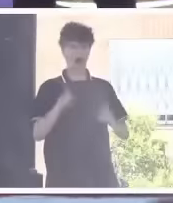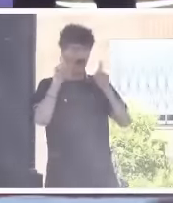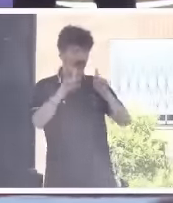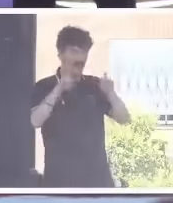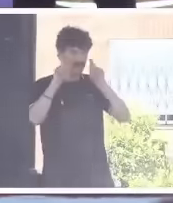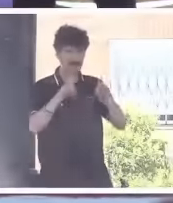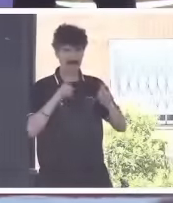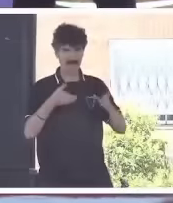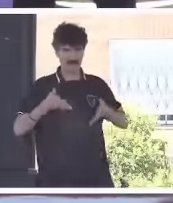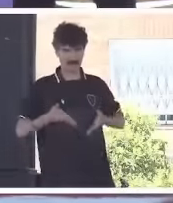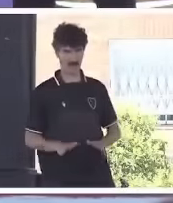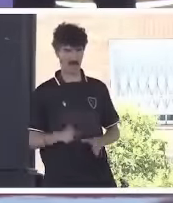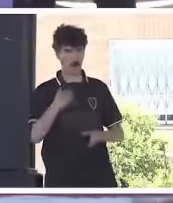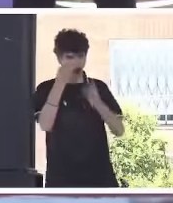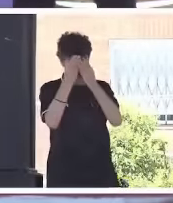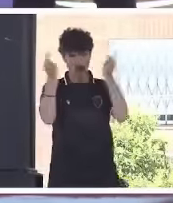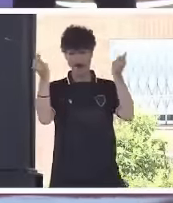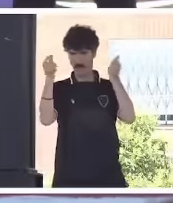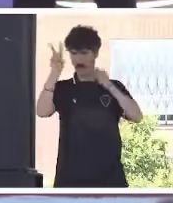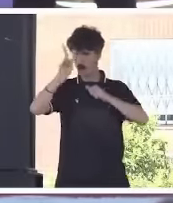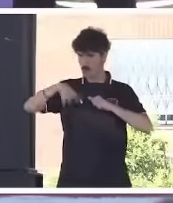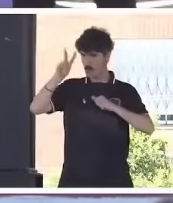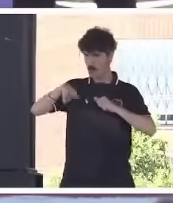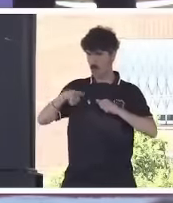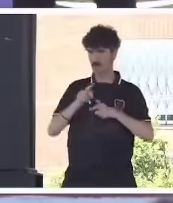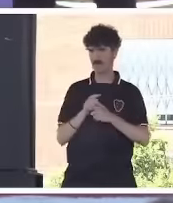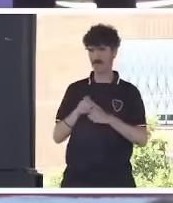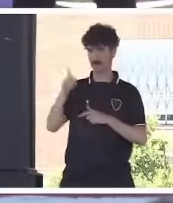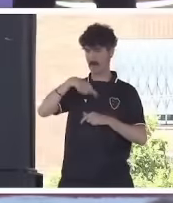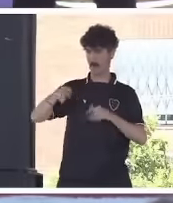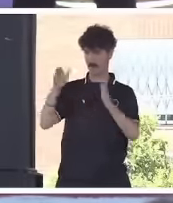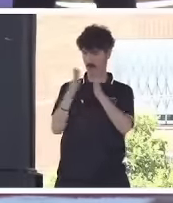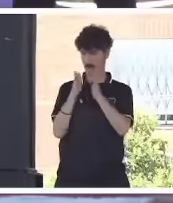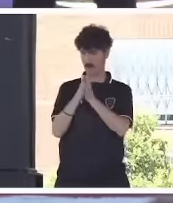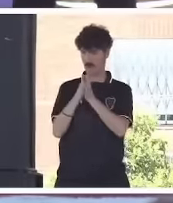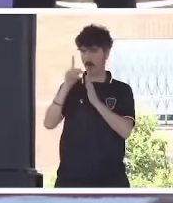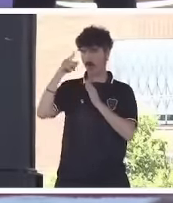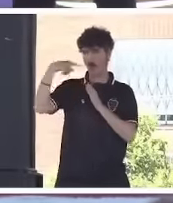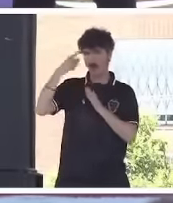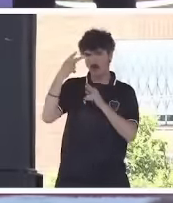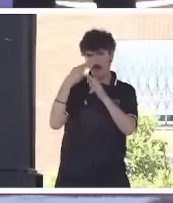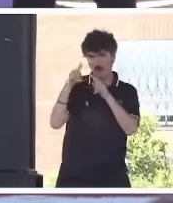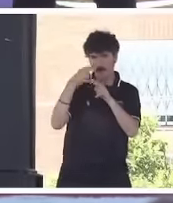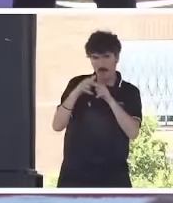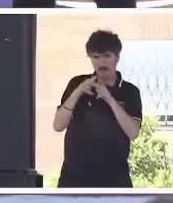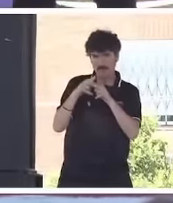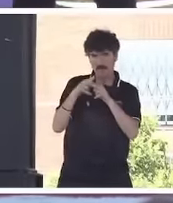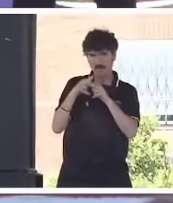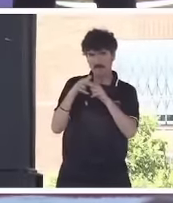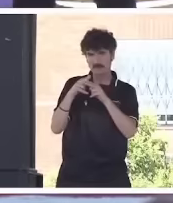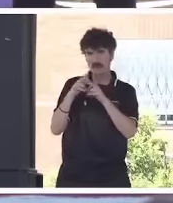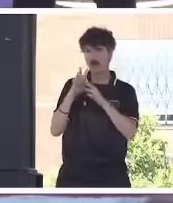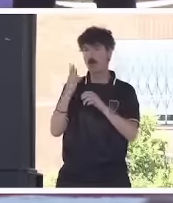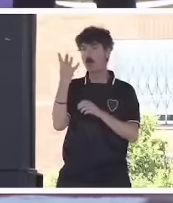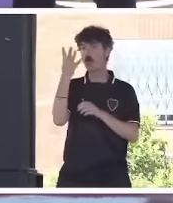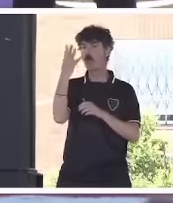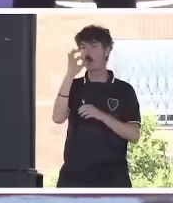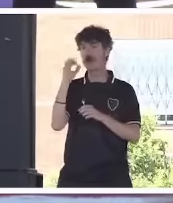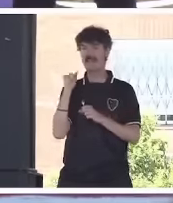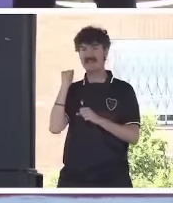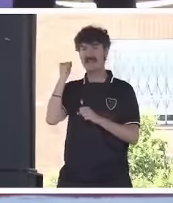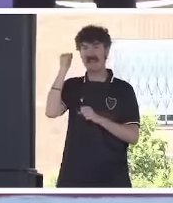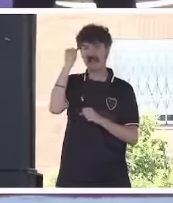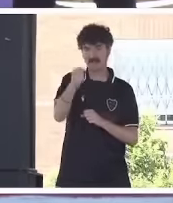hijas. Y no os olvidéis, compañeros y compañeras, que esa es la cultura política que durante 40 años en